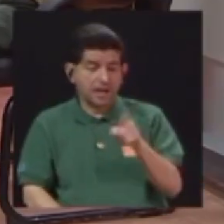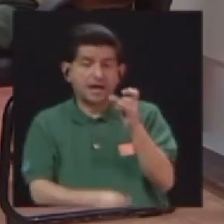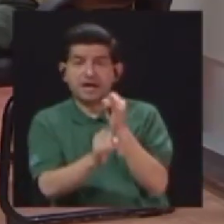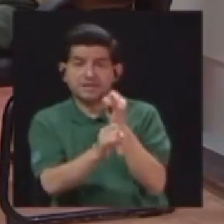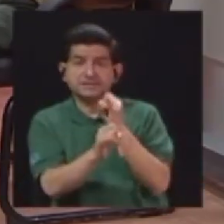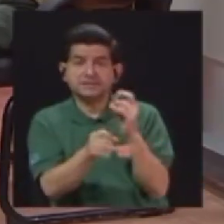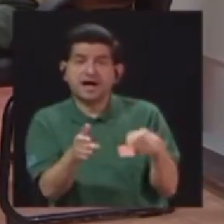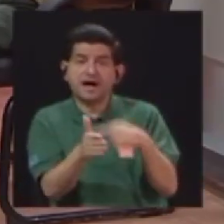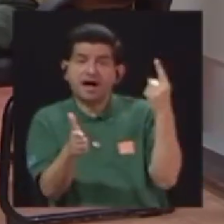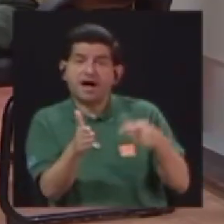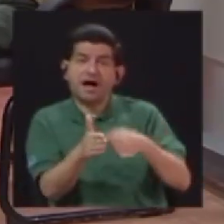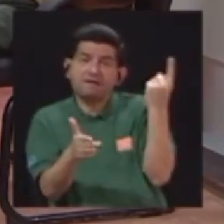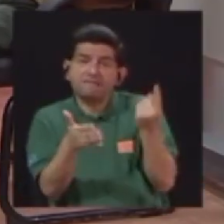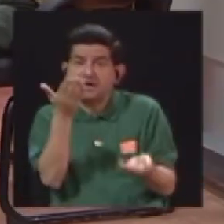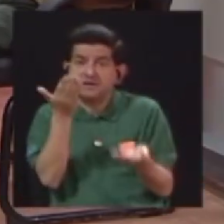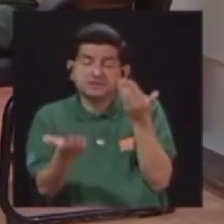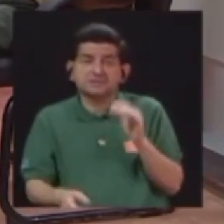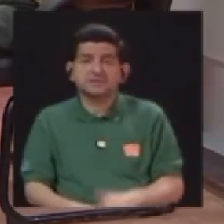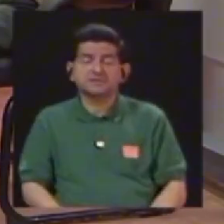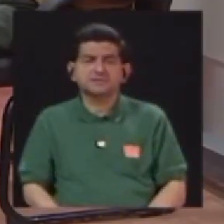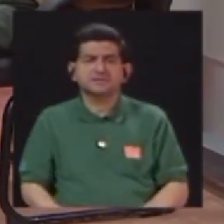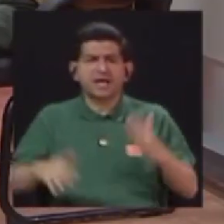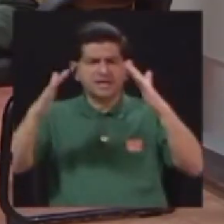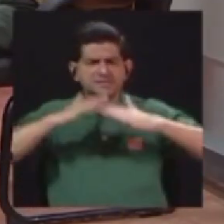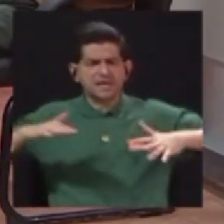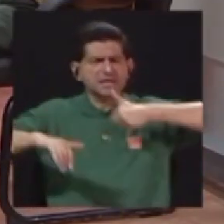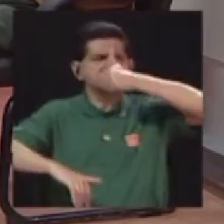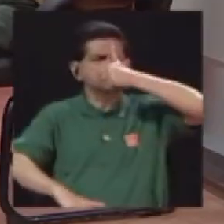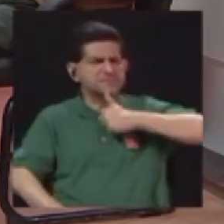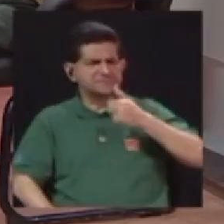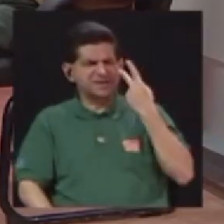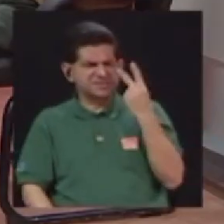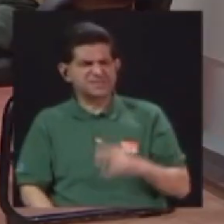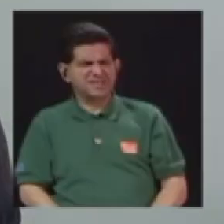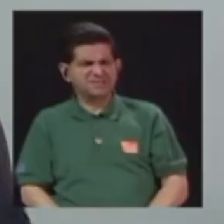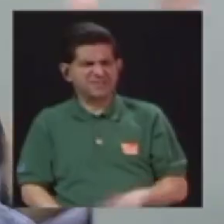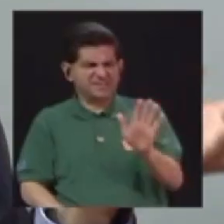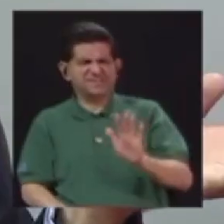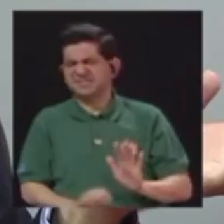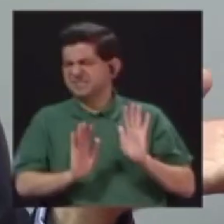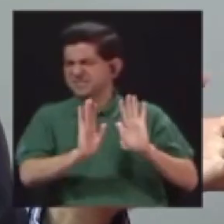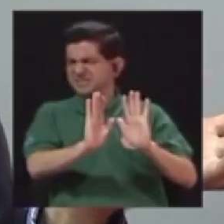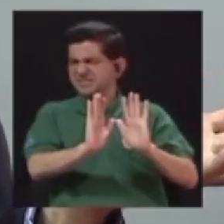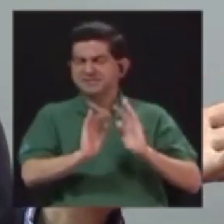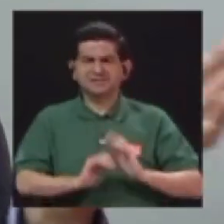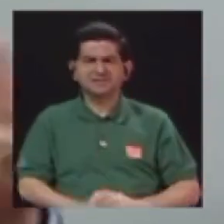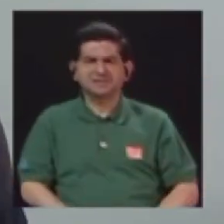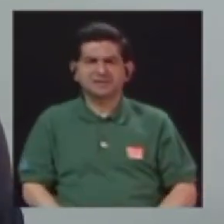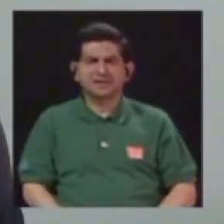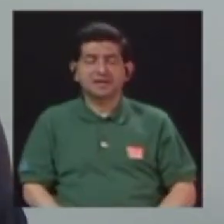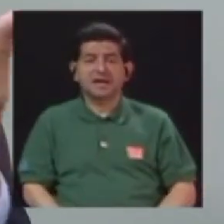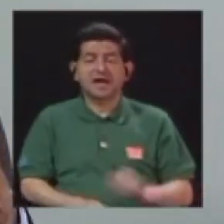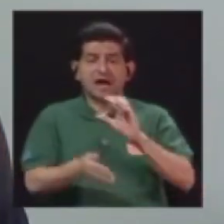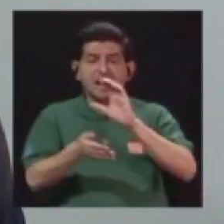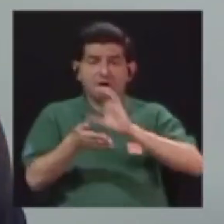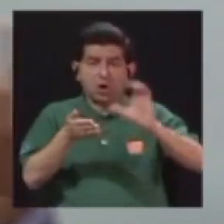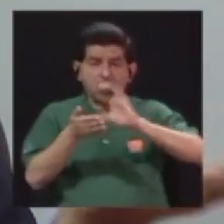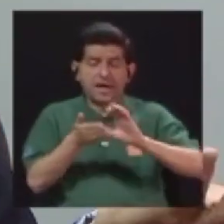institución algunas veces el ámbito privado se ve como guácalas y el San Luis